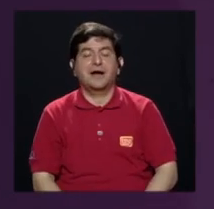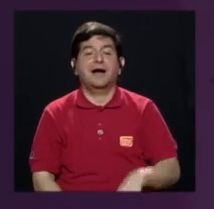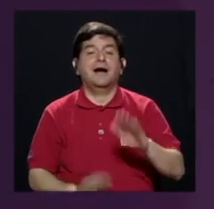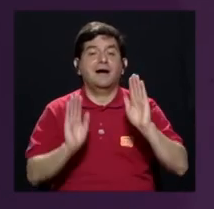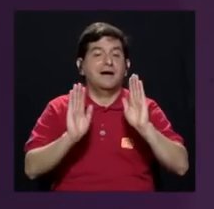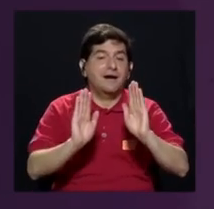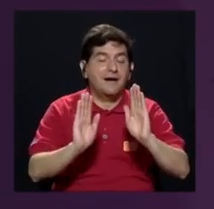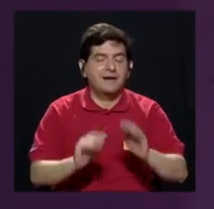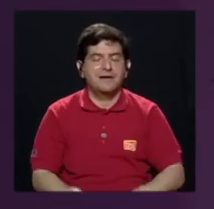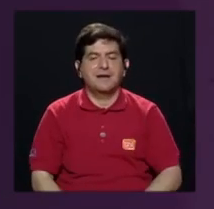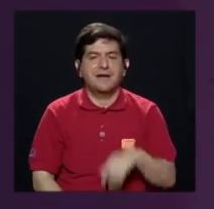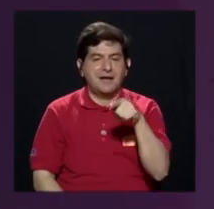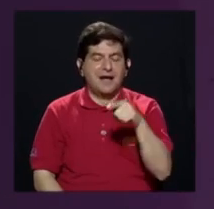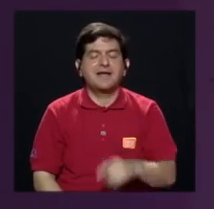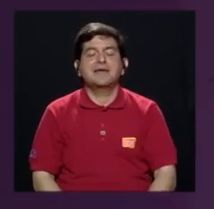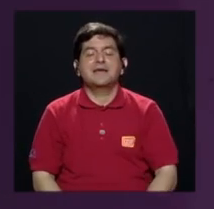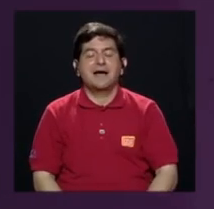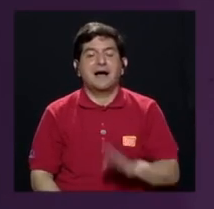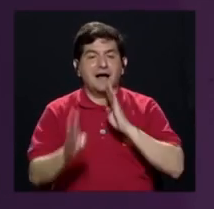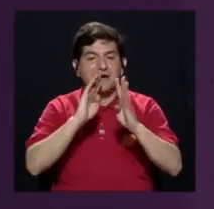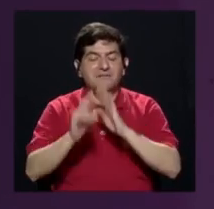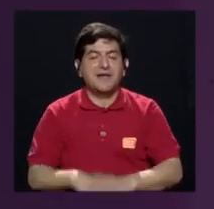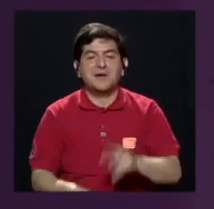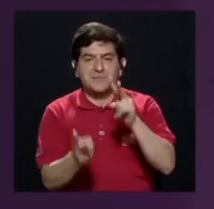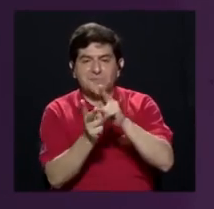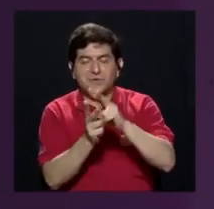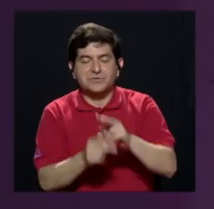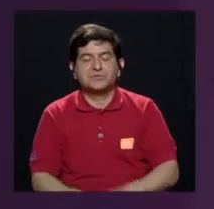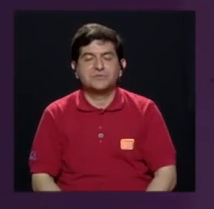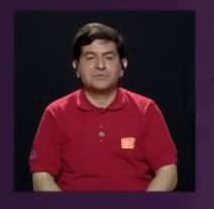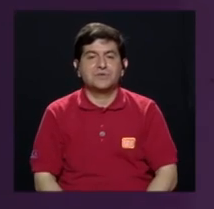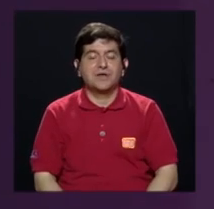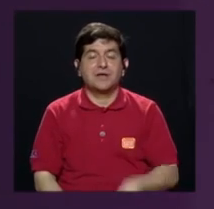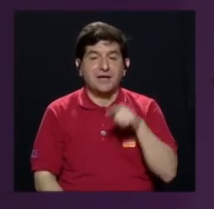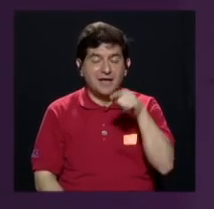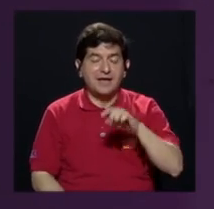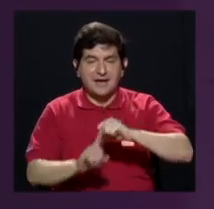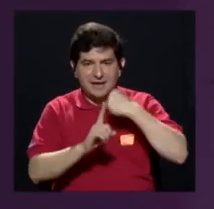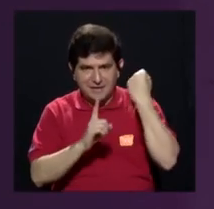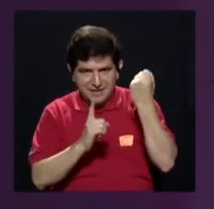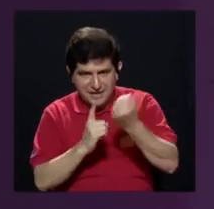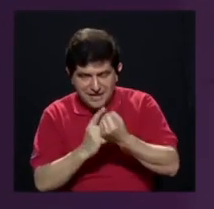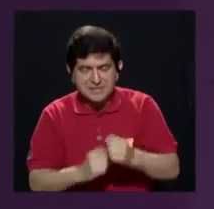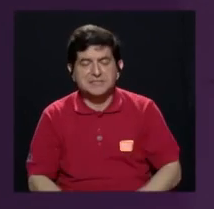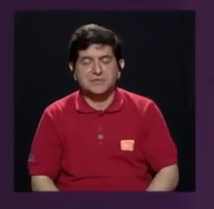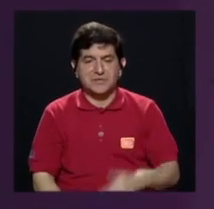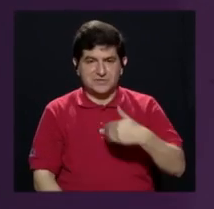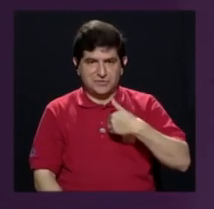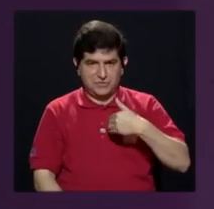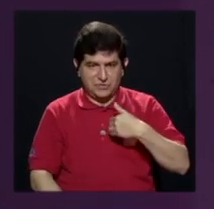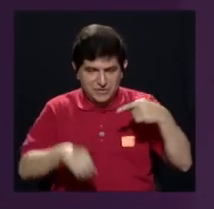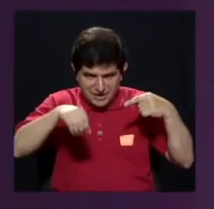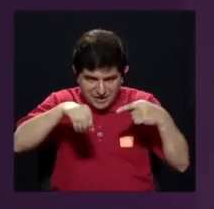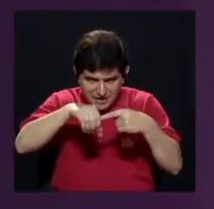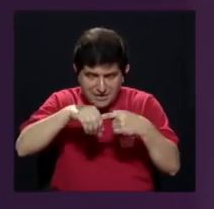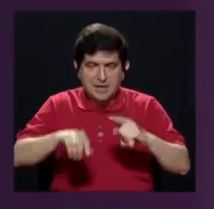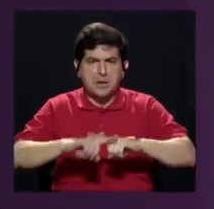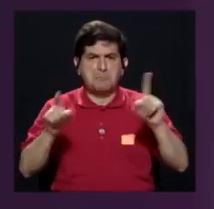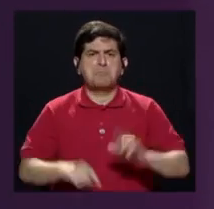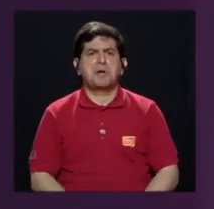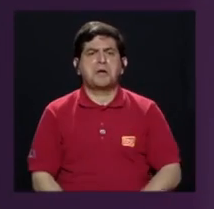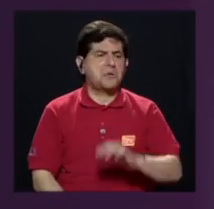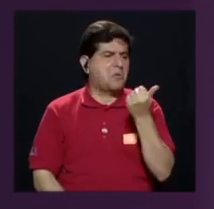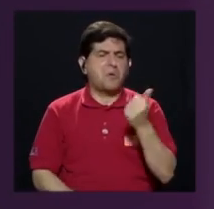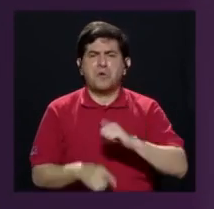sexualidad compenetración el resto de las prácticas sexuales las dejamos libres a lo largo los nueve meses e